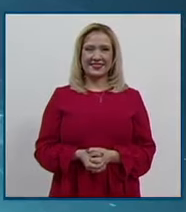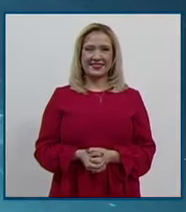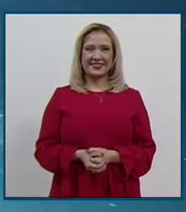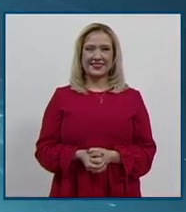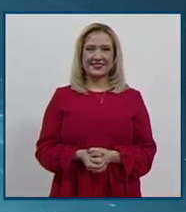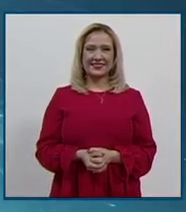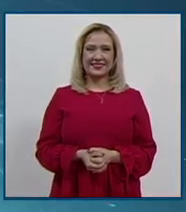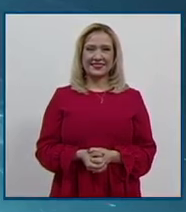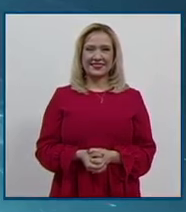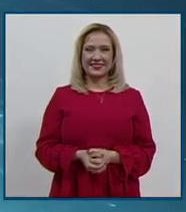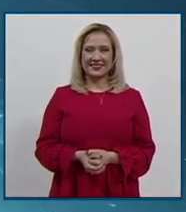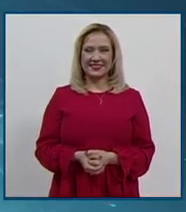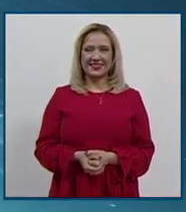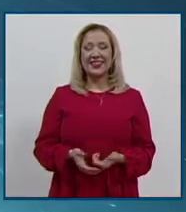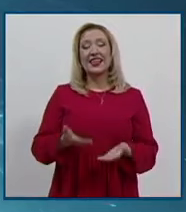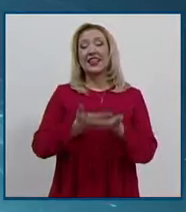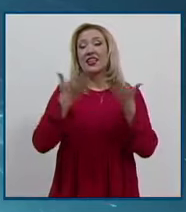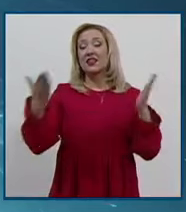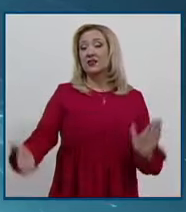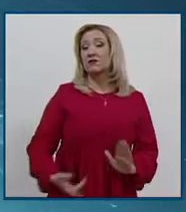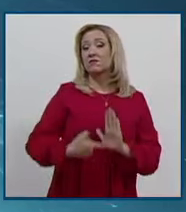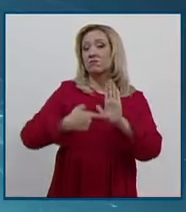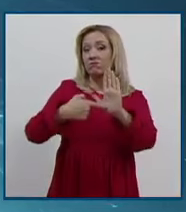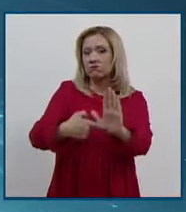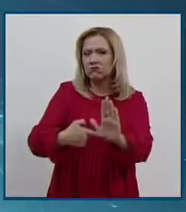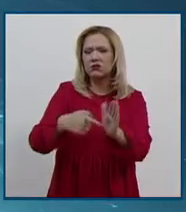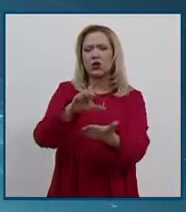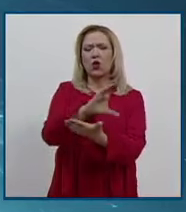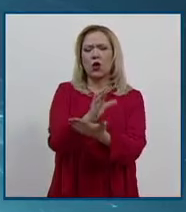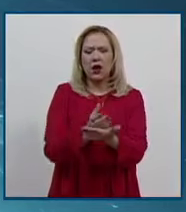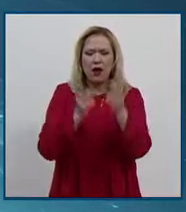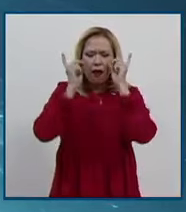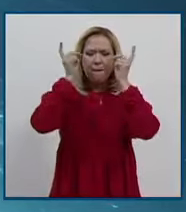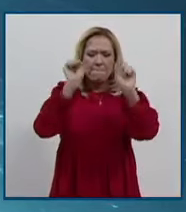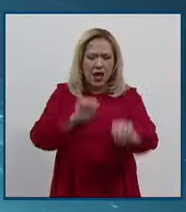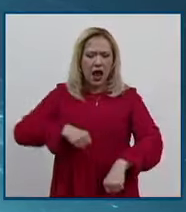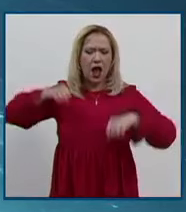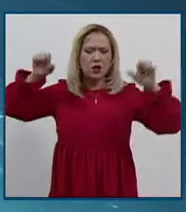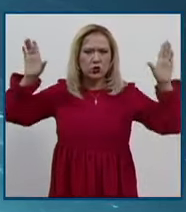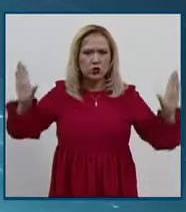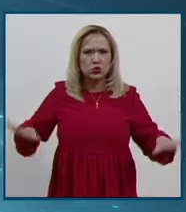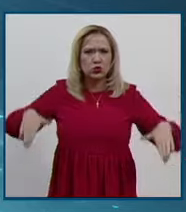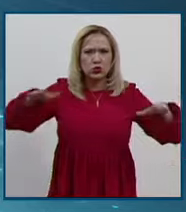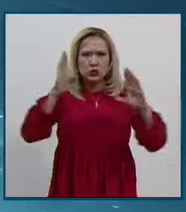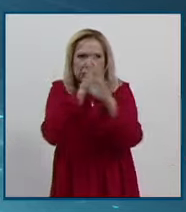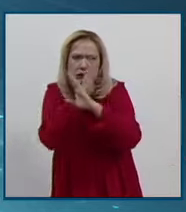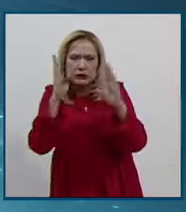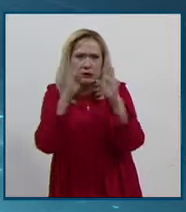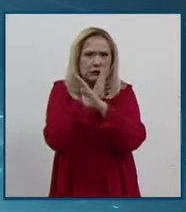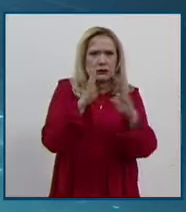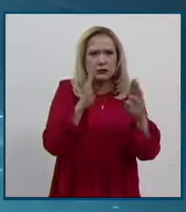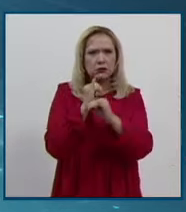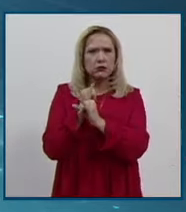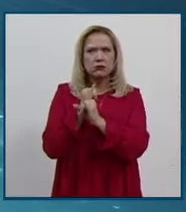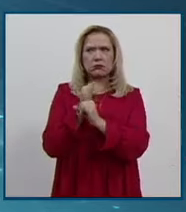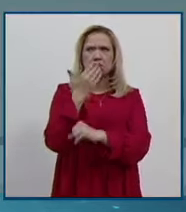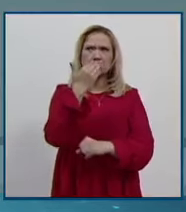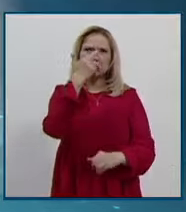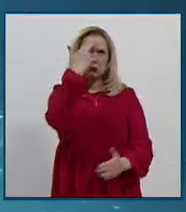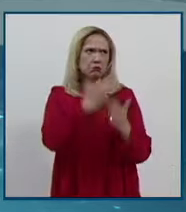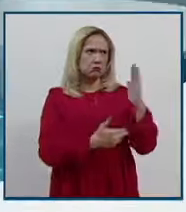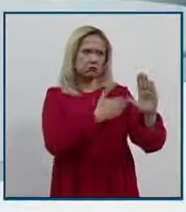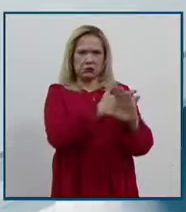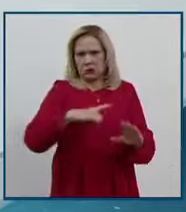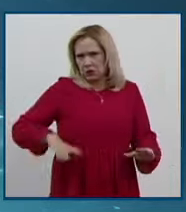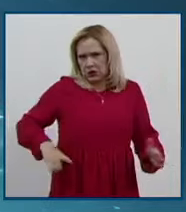comenzamos revelar información sobre la contratación de pegasus no viola la seguridad Nacional de terminó la suprema